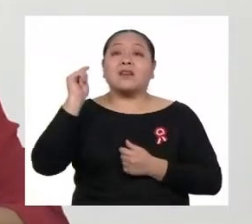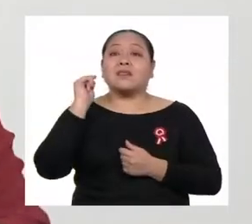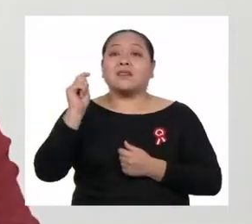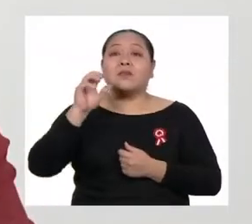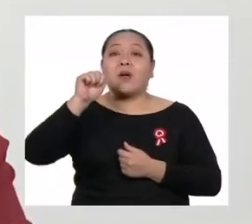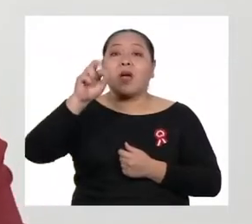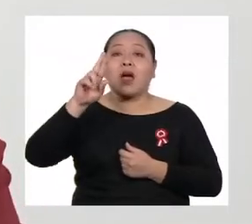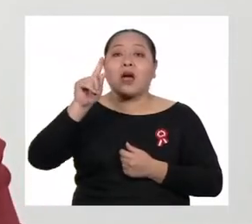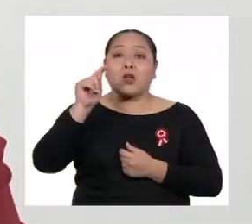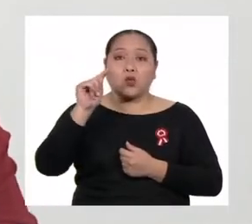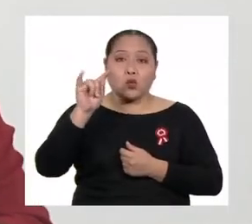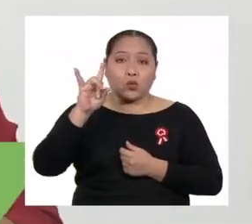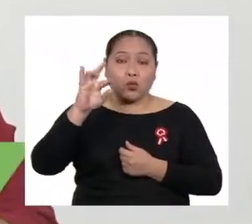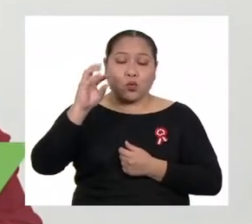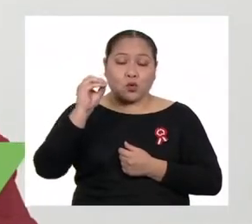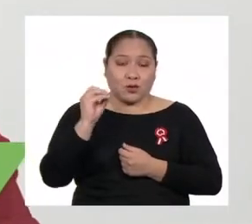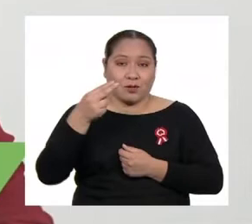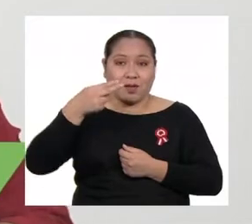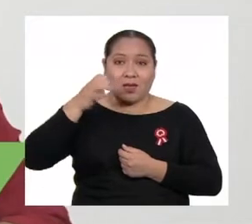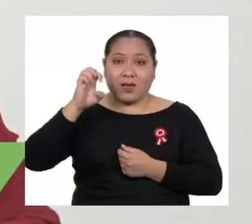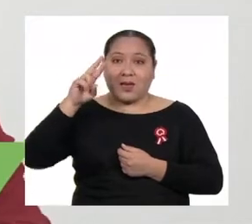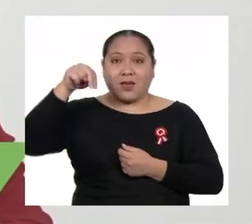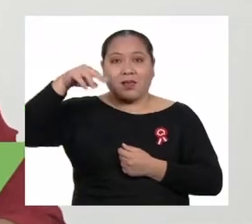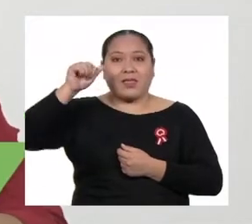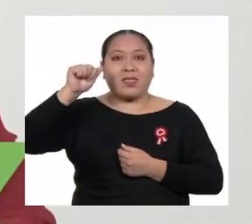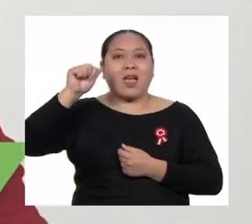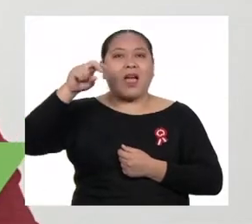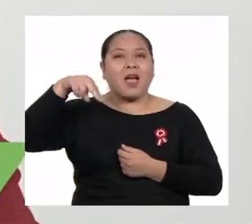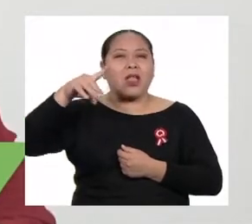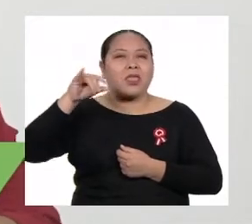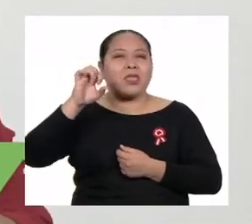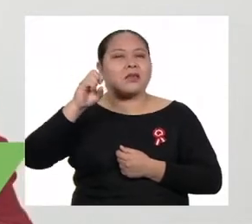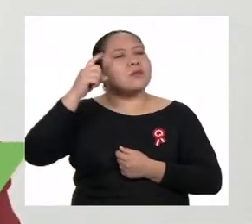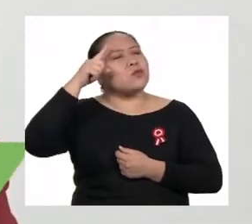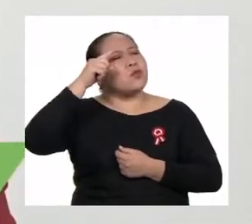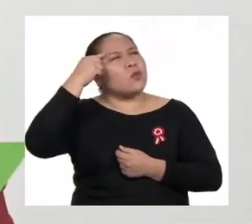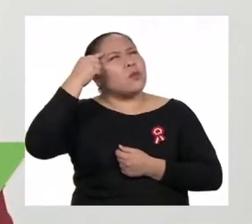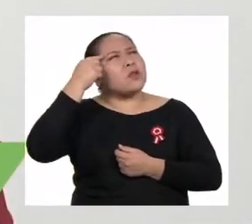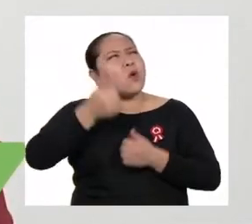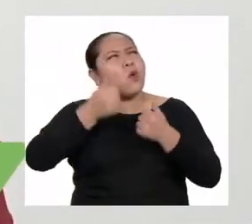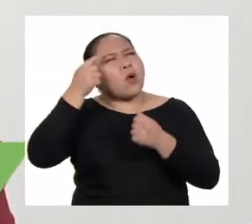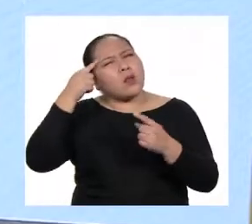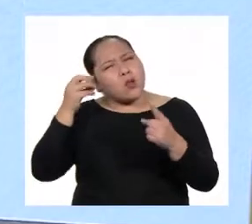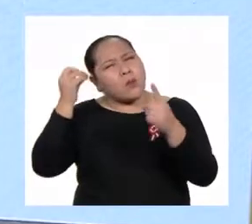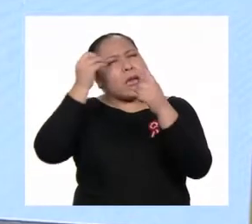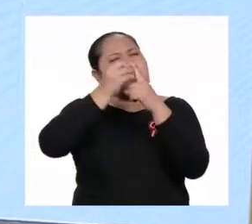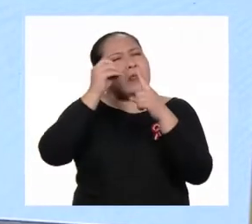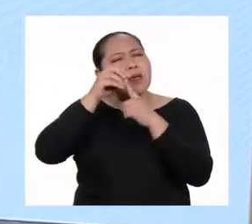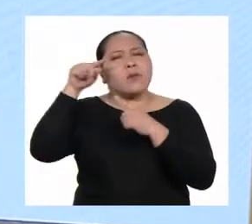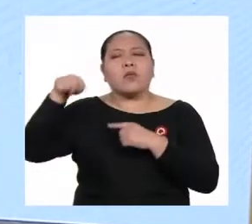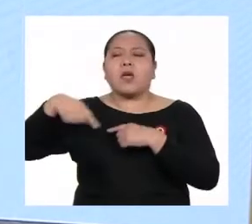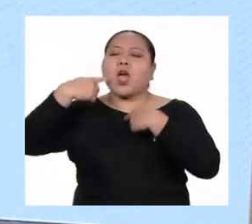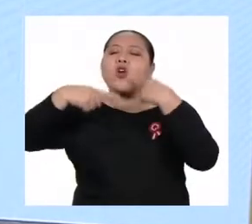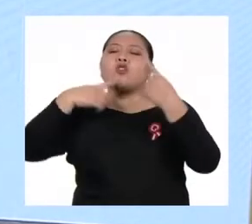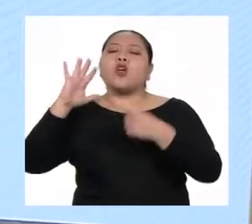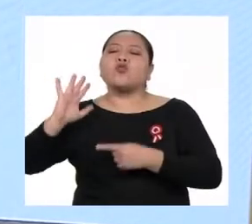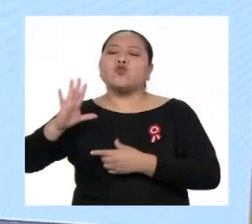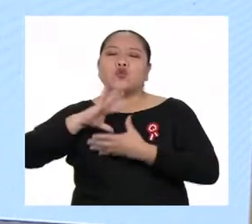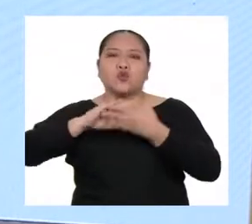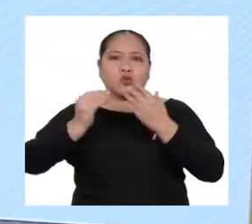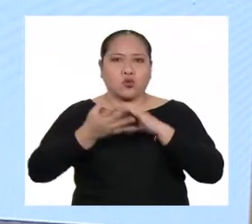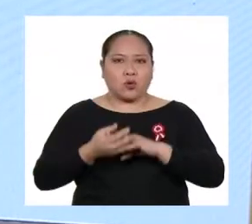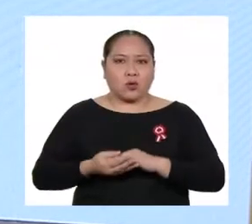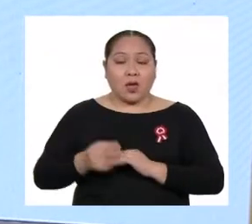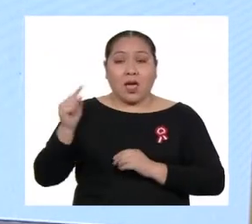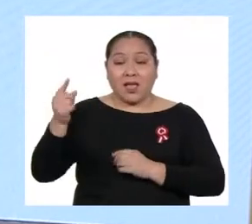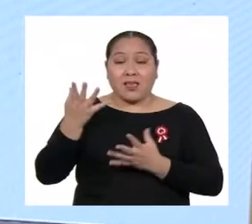de Arturo Hernández. ¿Cuál crees que fue la finalidad de este testimonio? En su testimonio, el autor